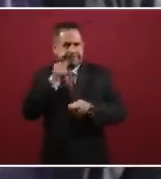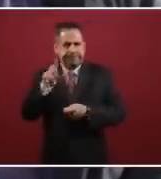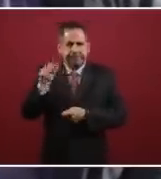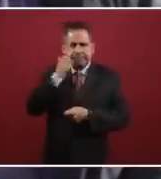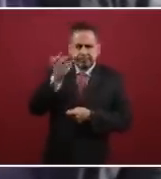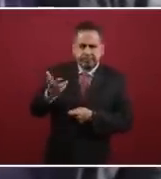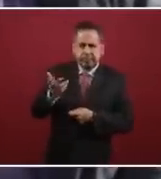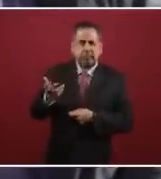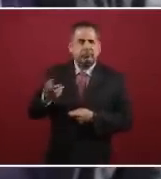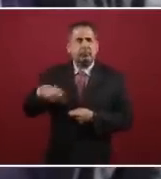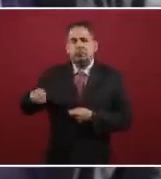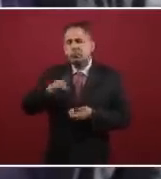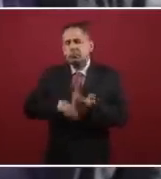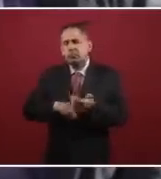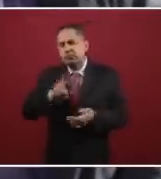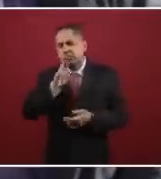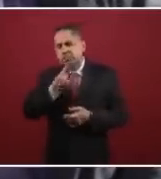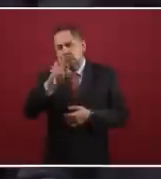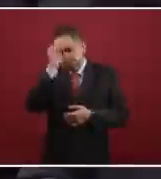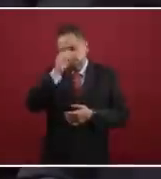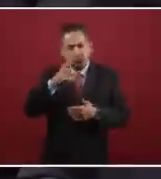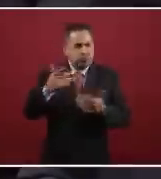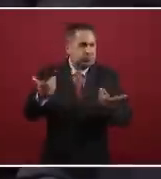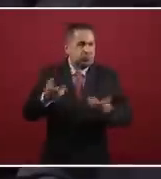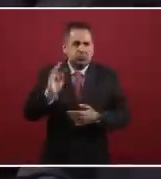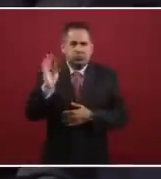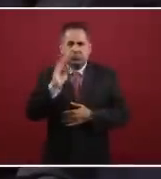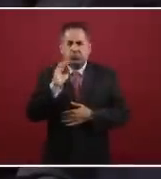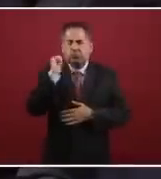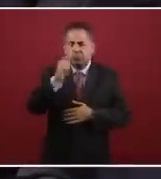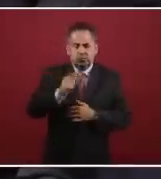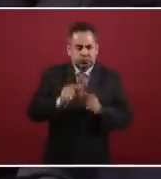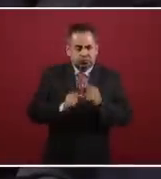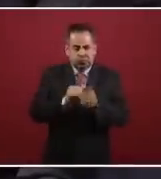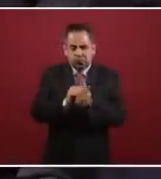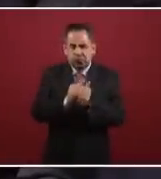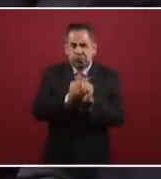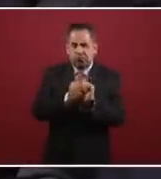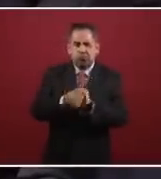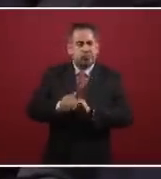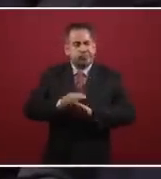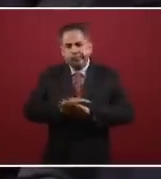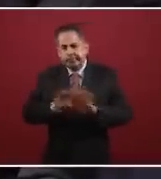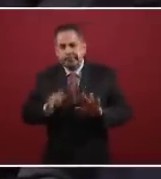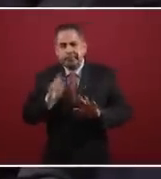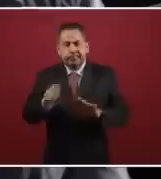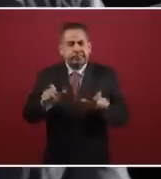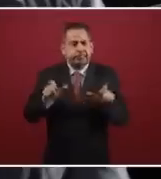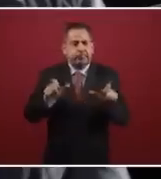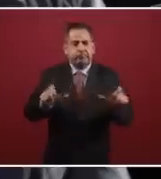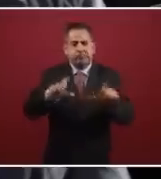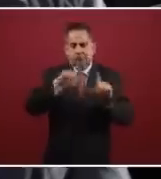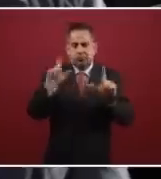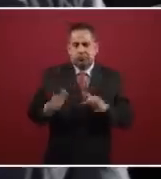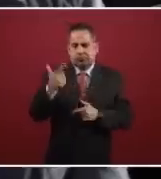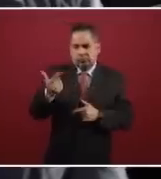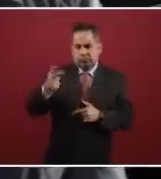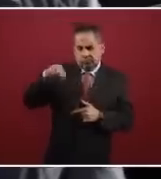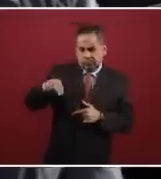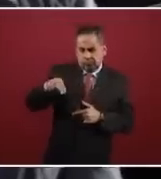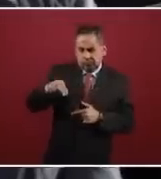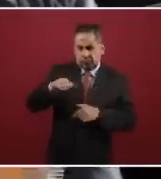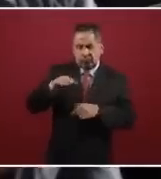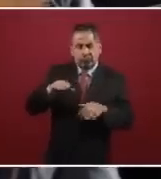es la respuesta que tiene? Si usted tiene pensado poco a poco dejar que la Guardia Nacional sea más